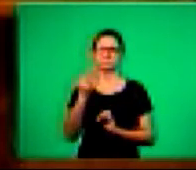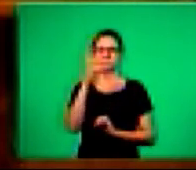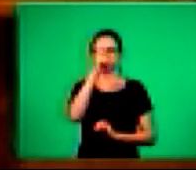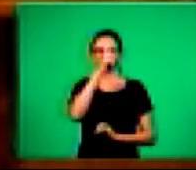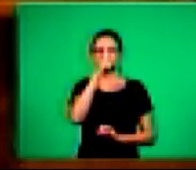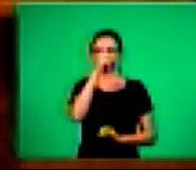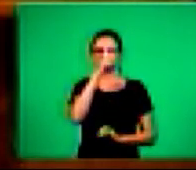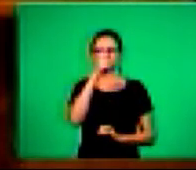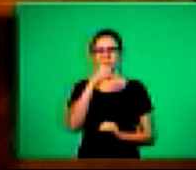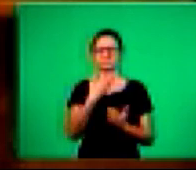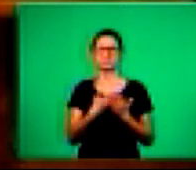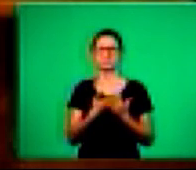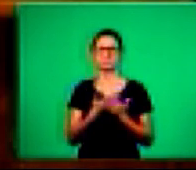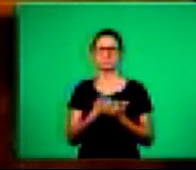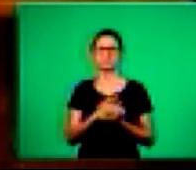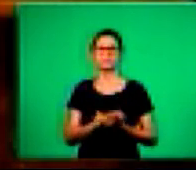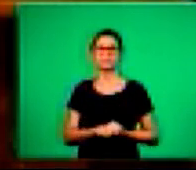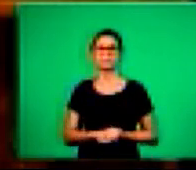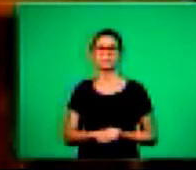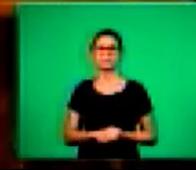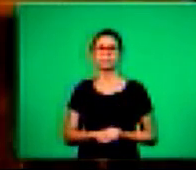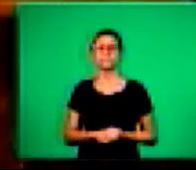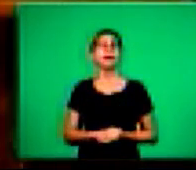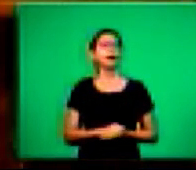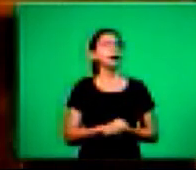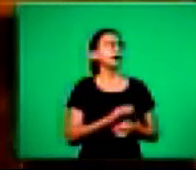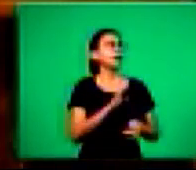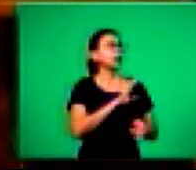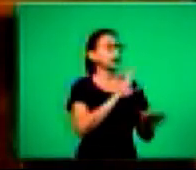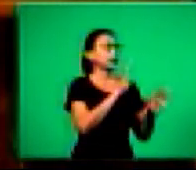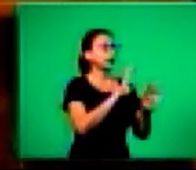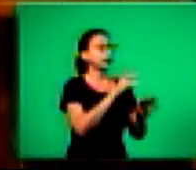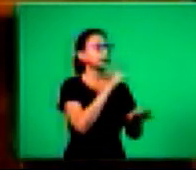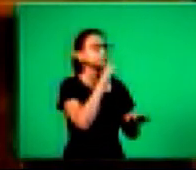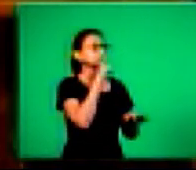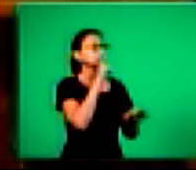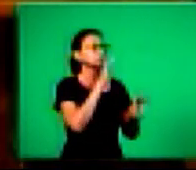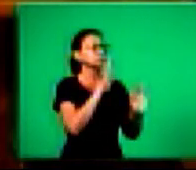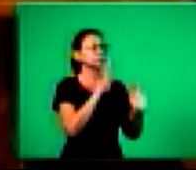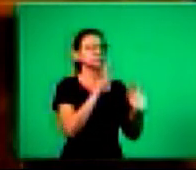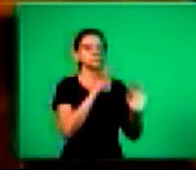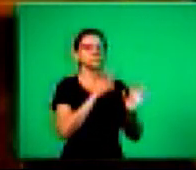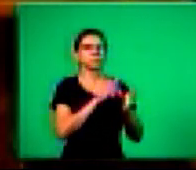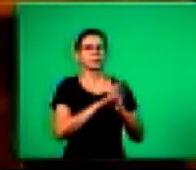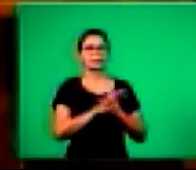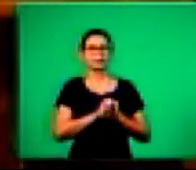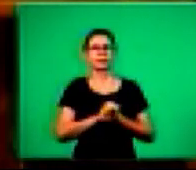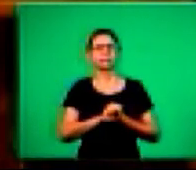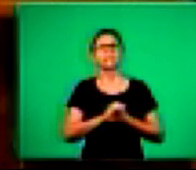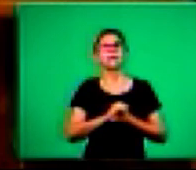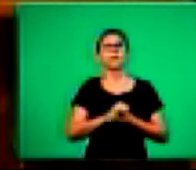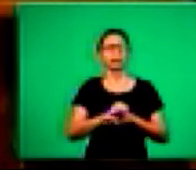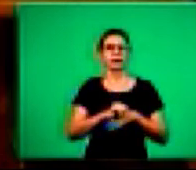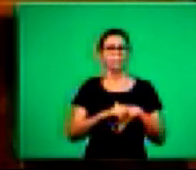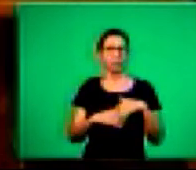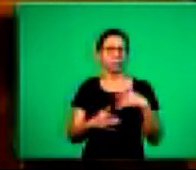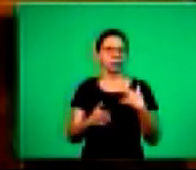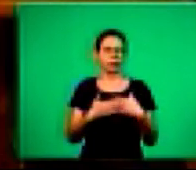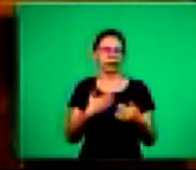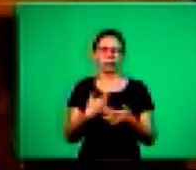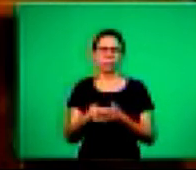preparando para el próximo domingo el próximo domingo también para seguir esto sean cerca cerca aquí nos vamos a ver cualquier